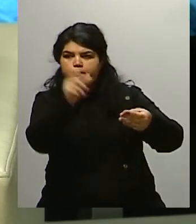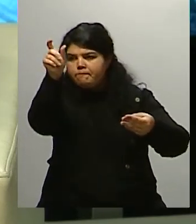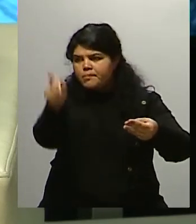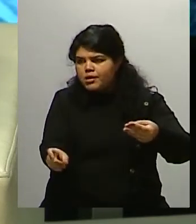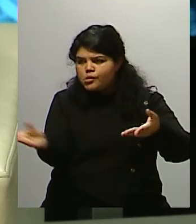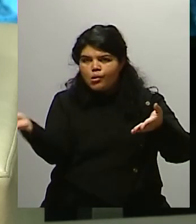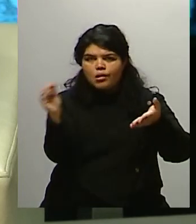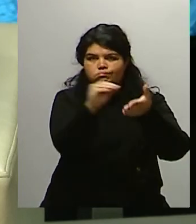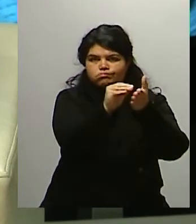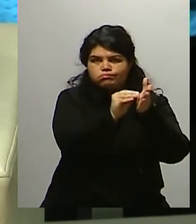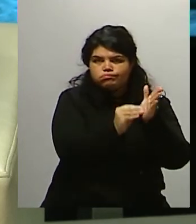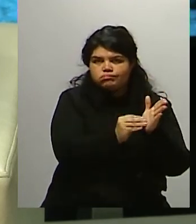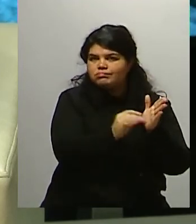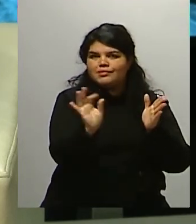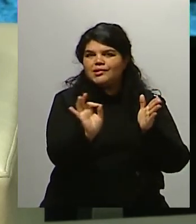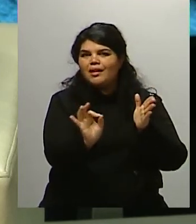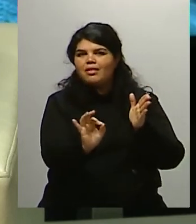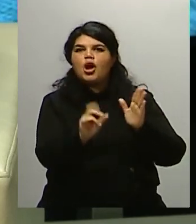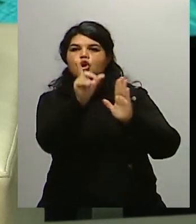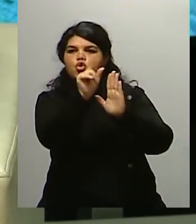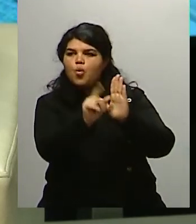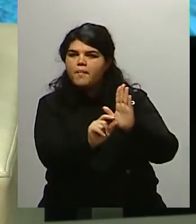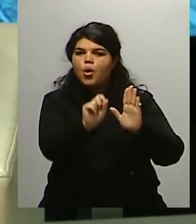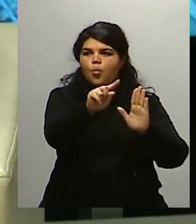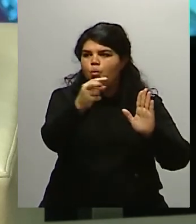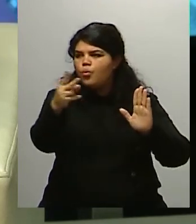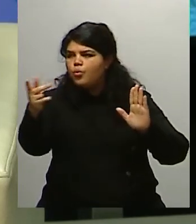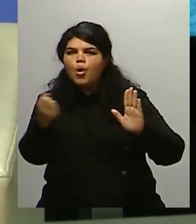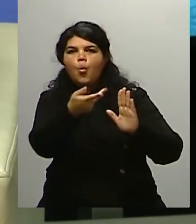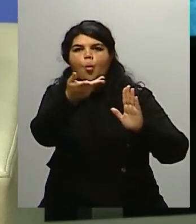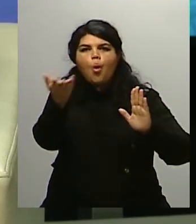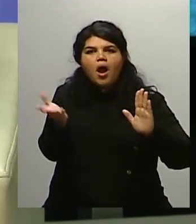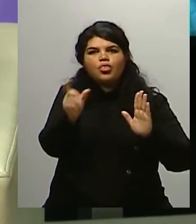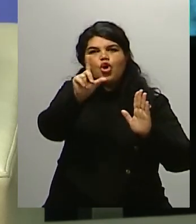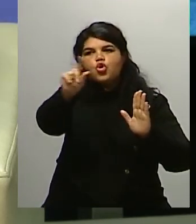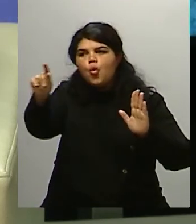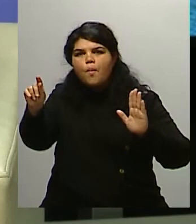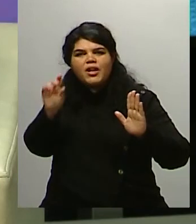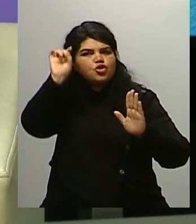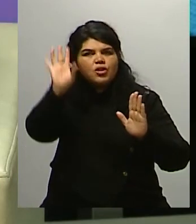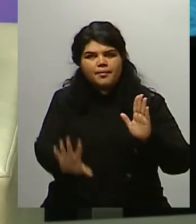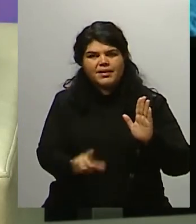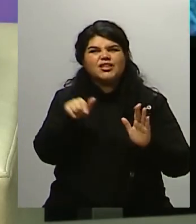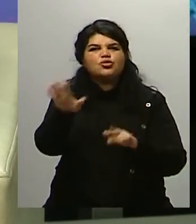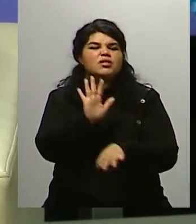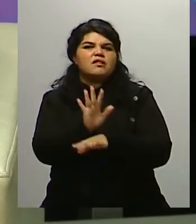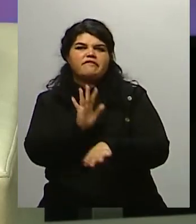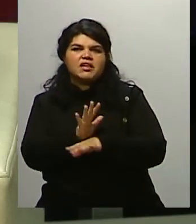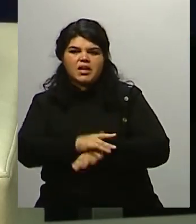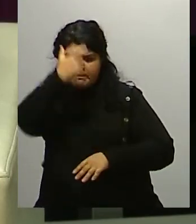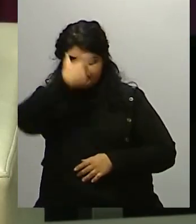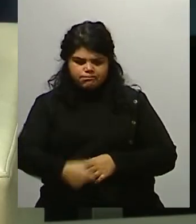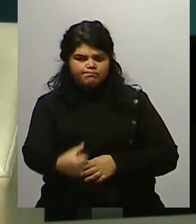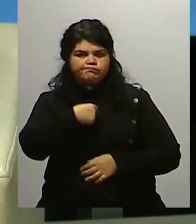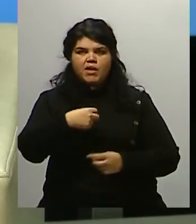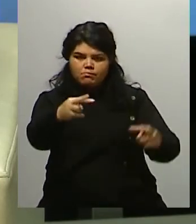inseguridad. Y estos niños, esta generación, generalmente no tiende a tener esos compromisos, esos sacrificios o esa